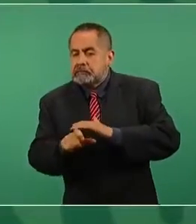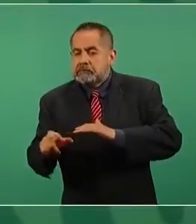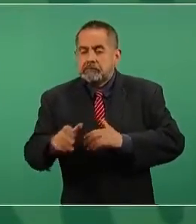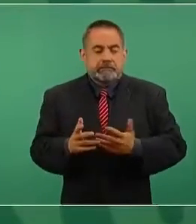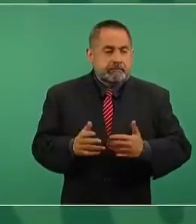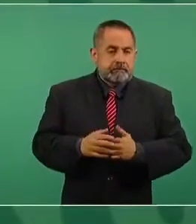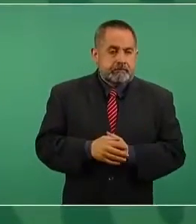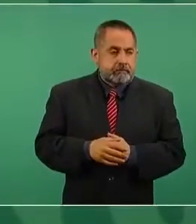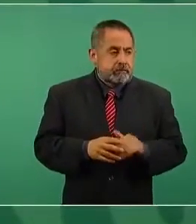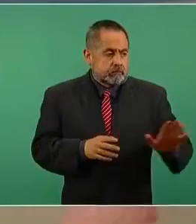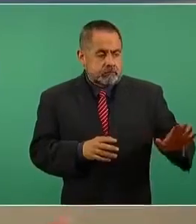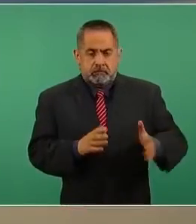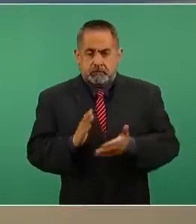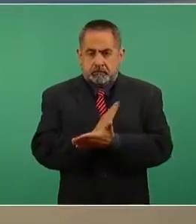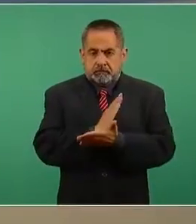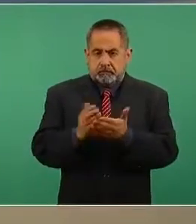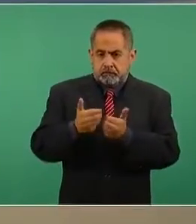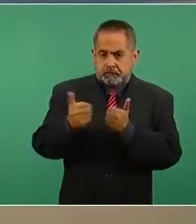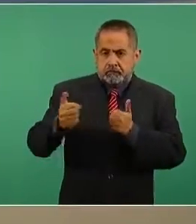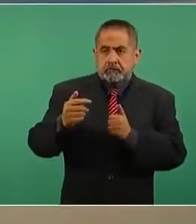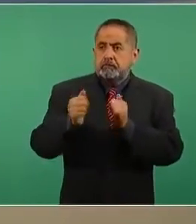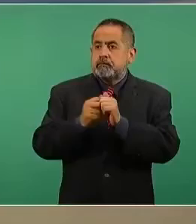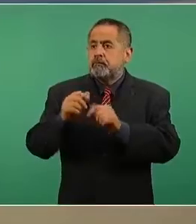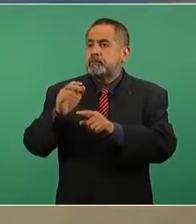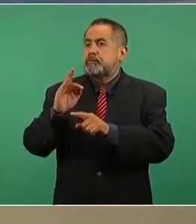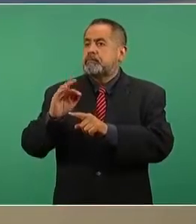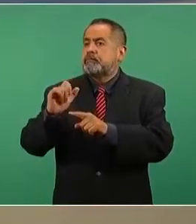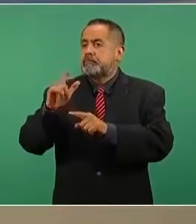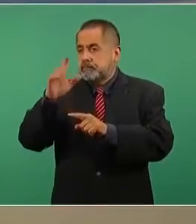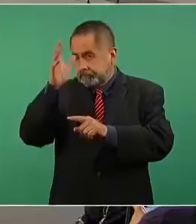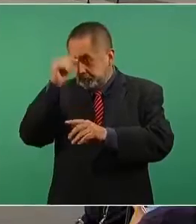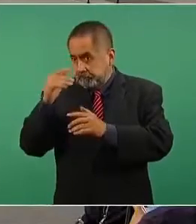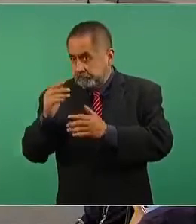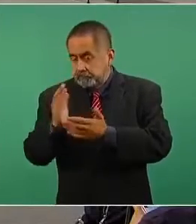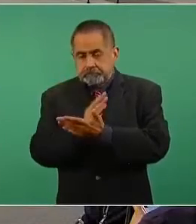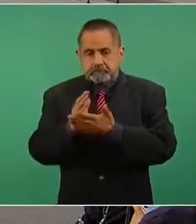con la Fiscalía, esto corre aparte. No es, a ver,